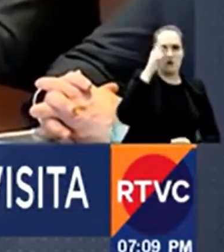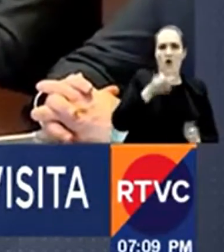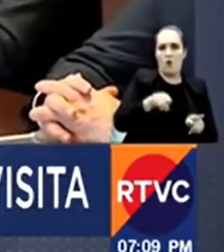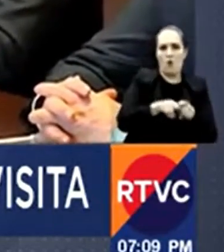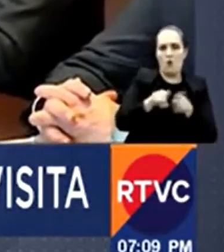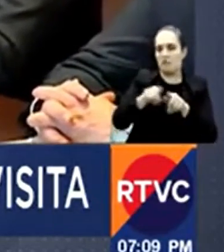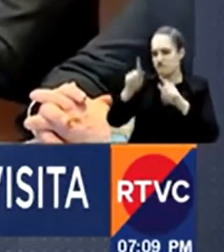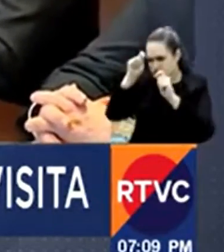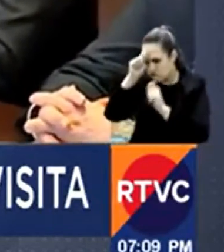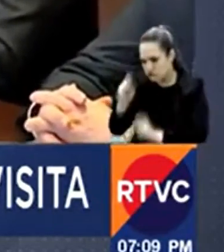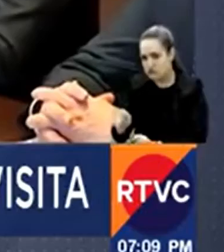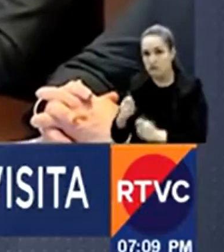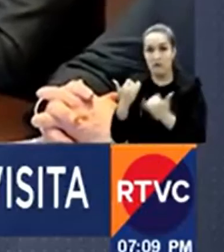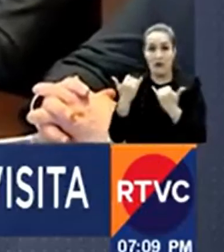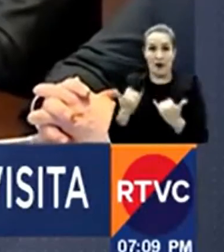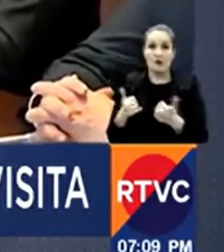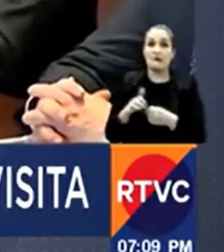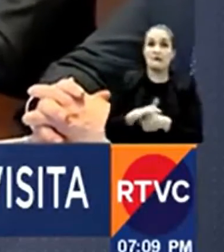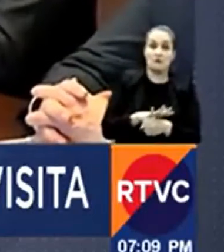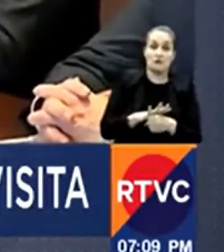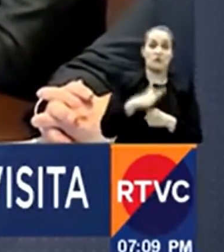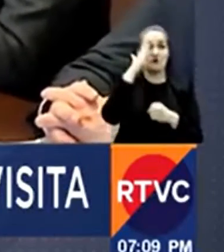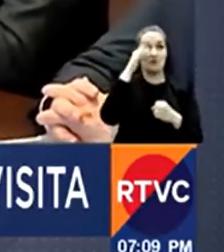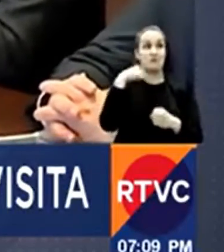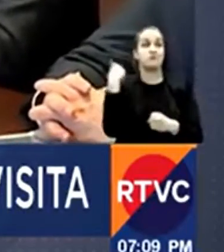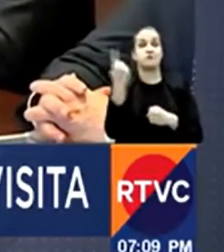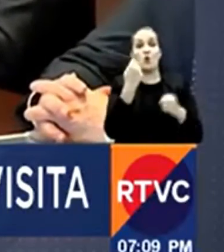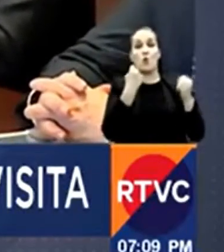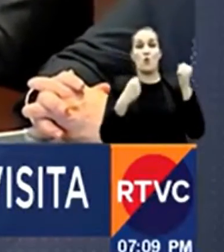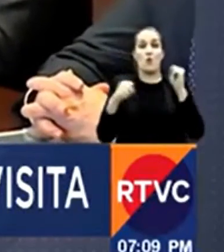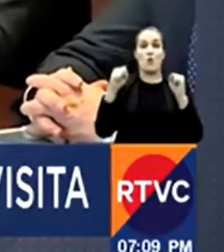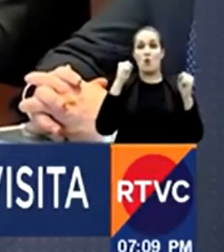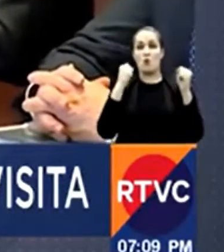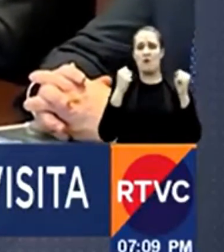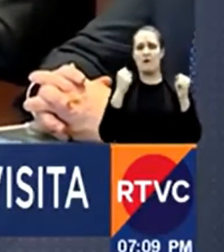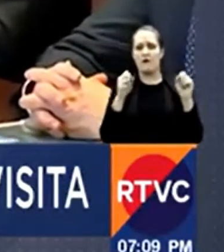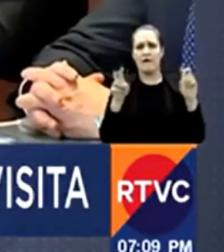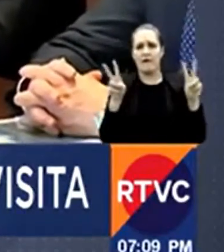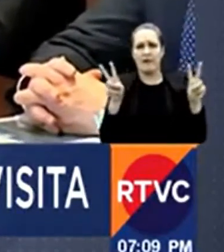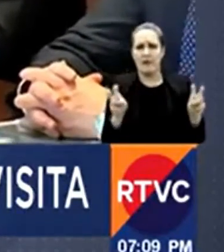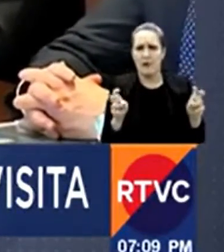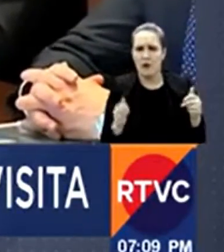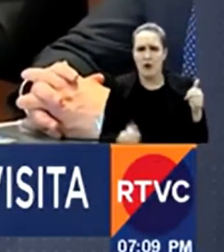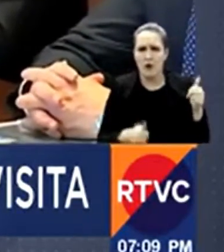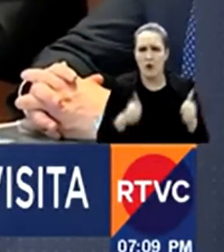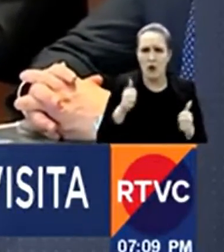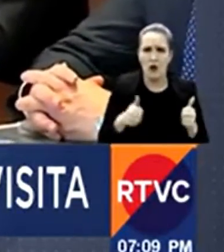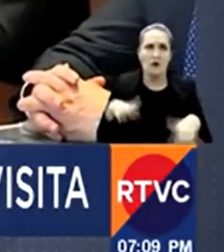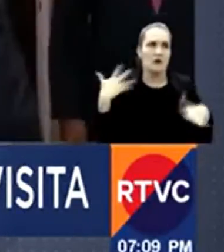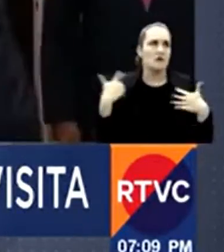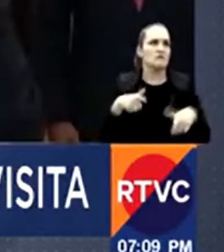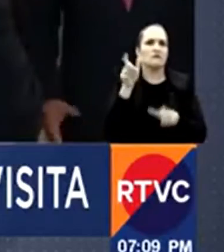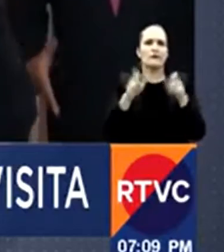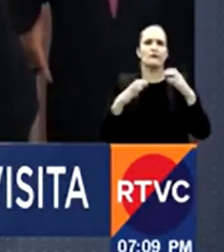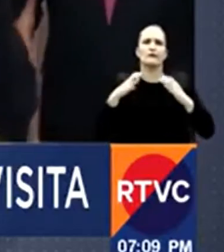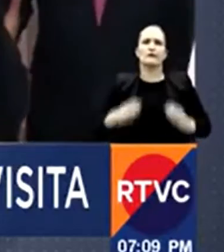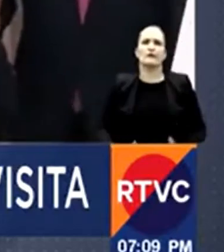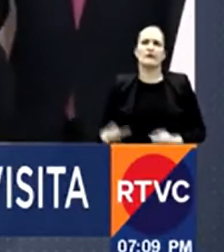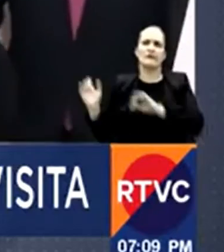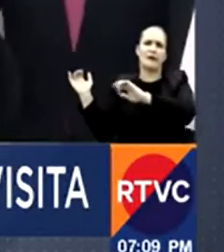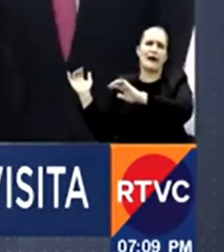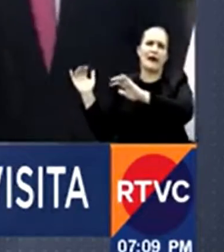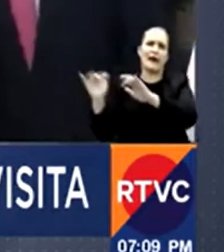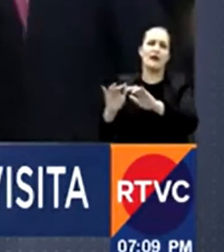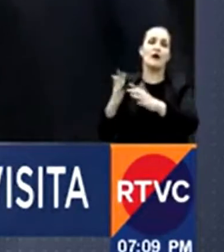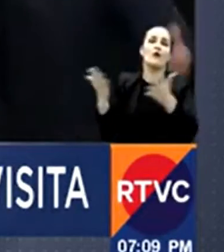un fenómeno que hoy preocupa a todo el mundo, que son los millones de ciudadanos en Ucrania